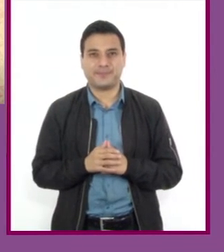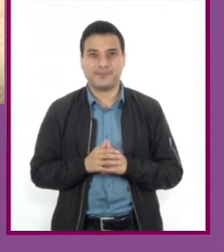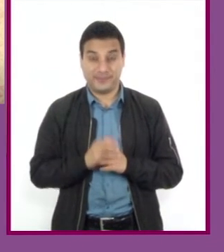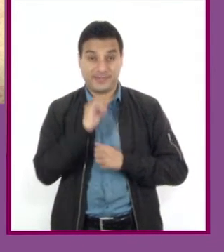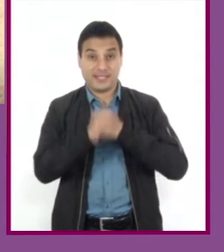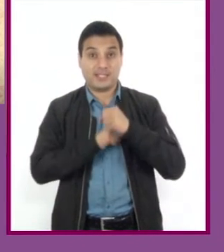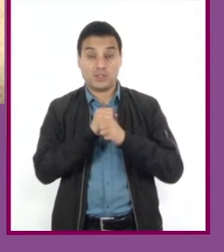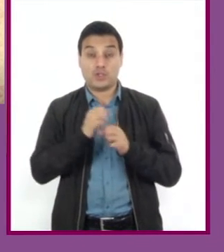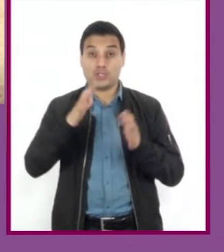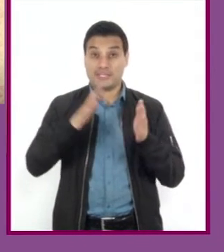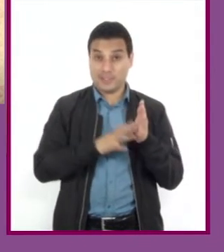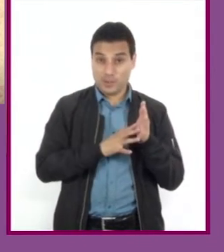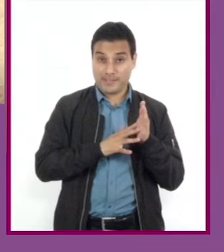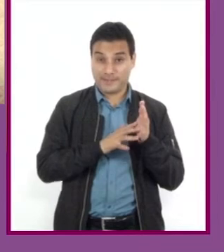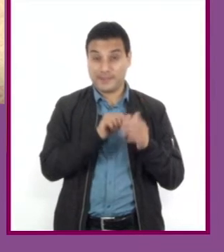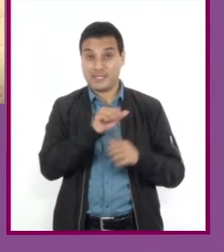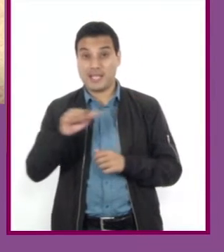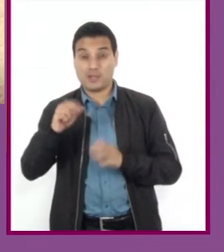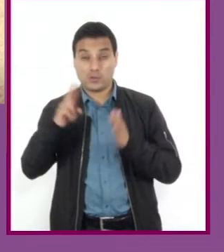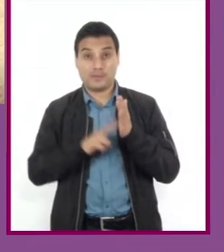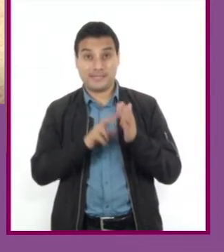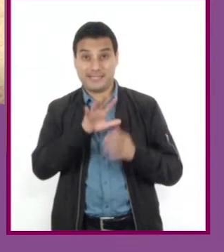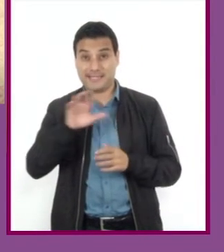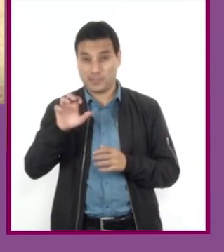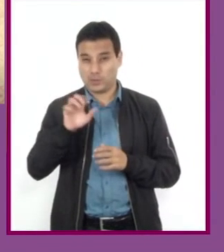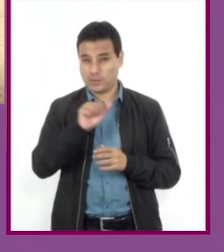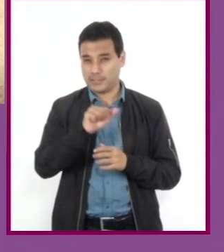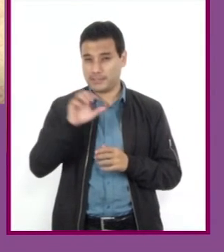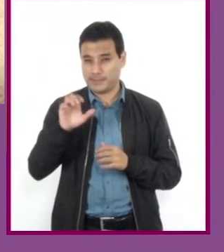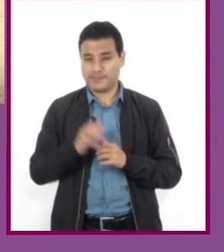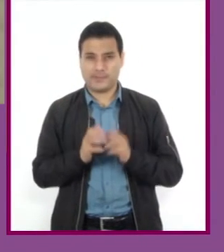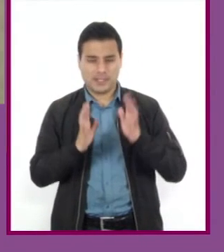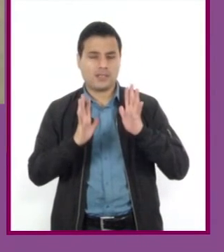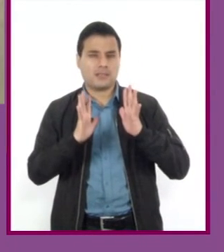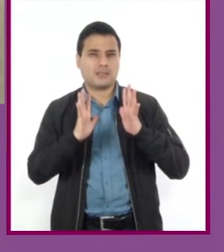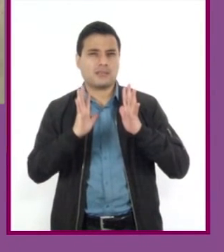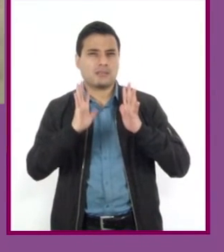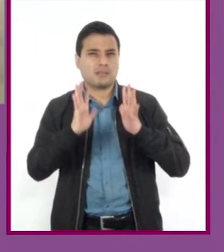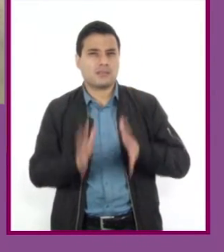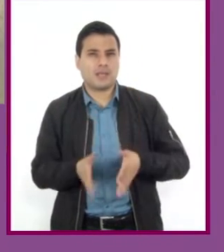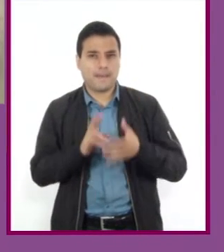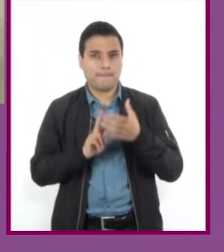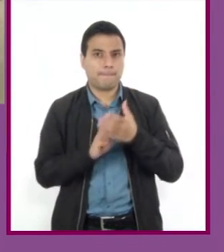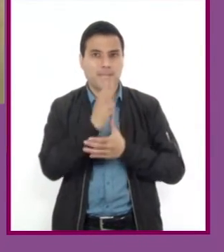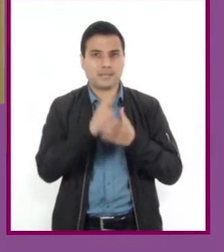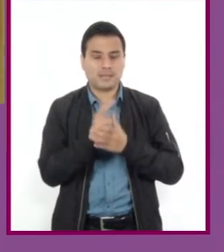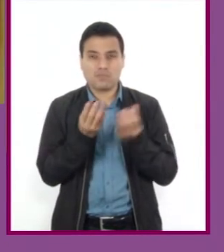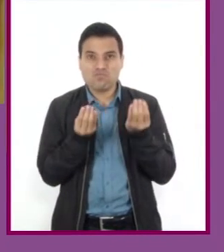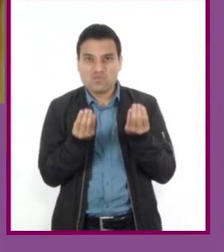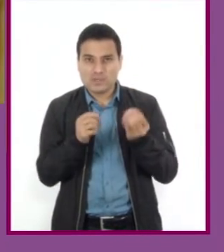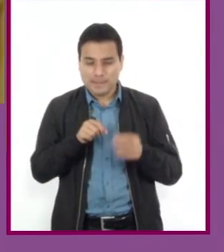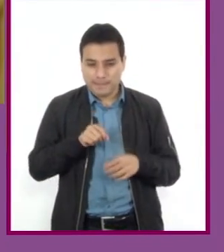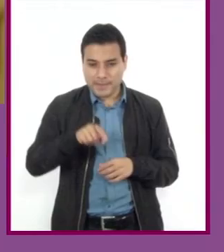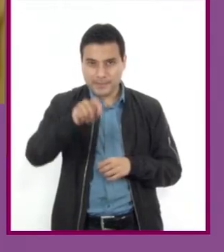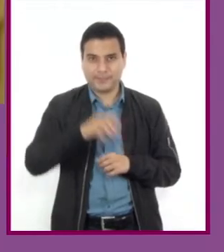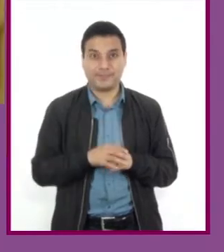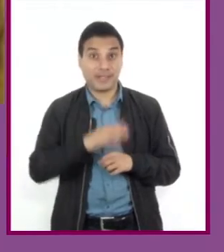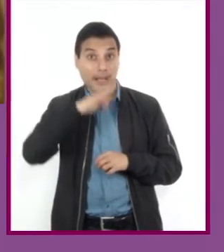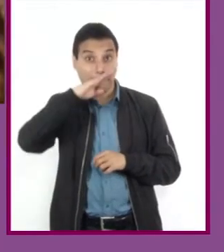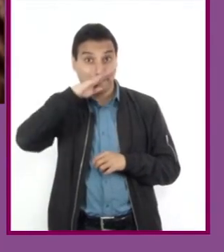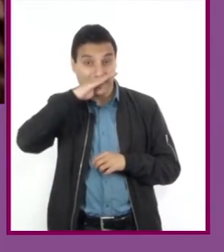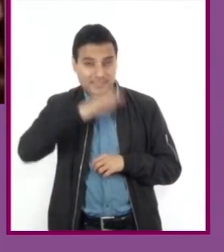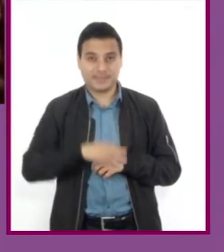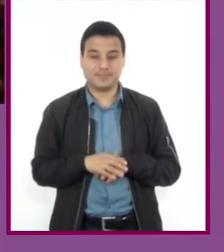el 2500 antes de nuestra era, se consiguió domesticar un gran número de plantas, entre ellas el maíz,